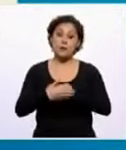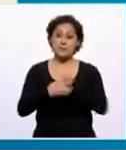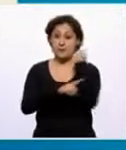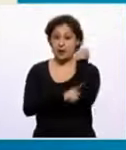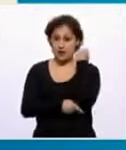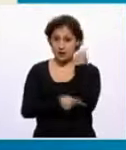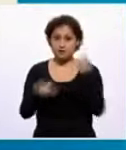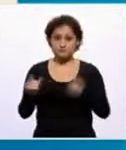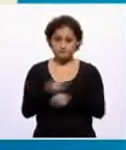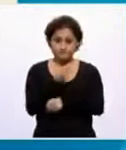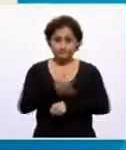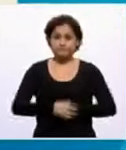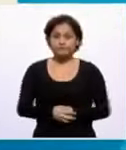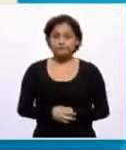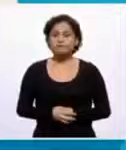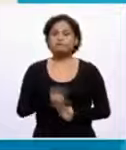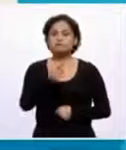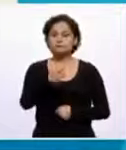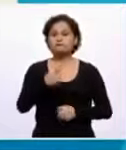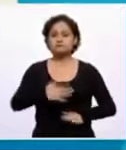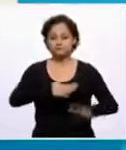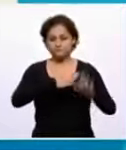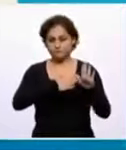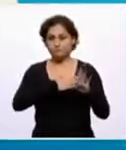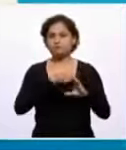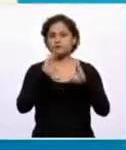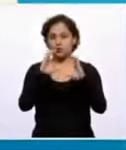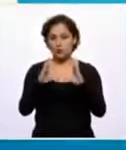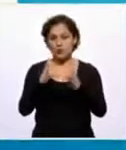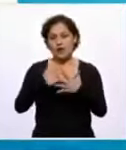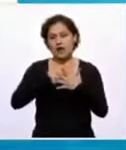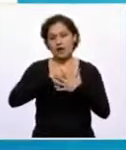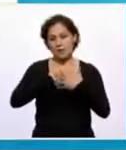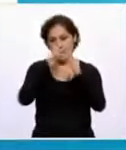mío. Prometo siempre cuidarlo, amarlo y respetarlo.